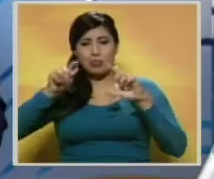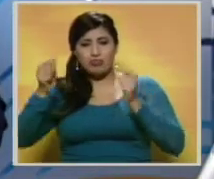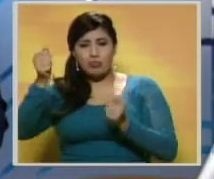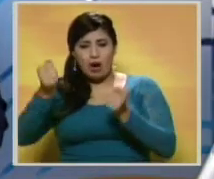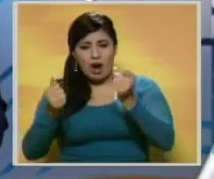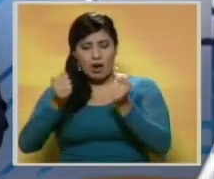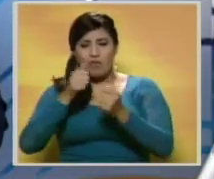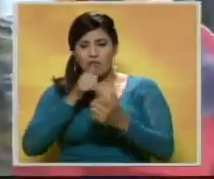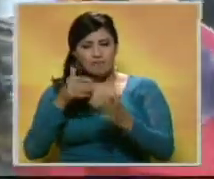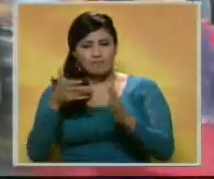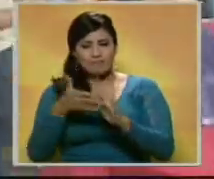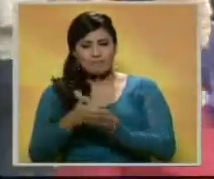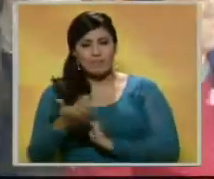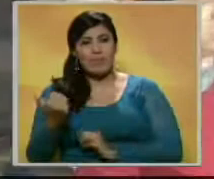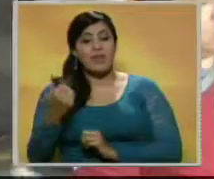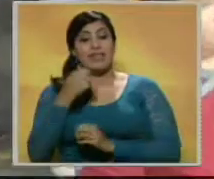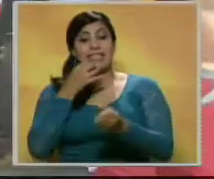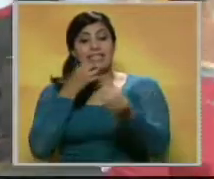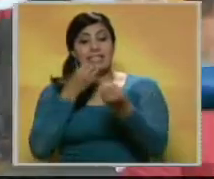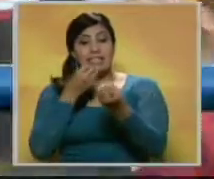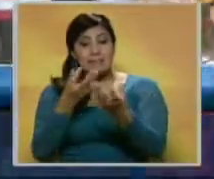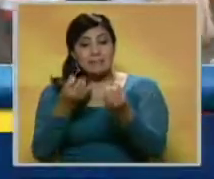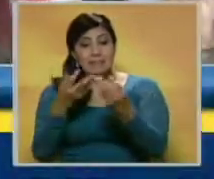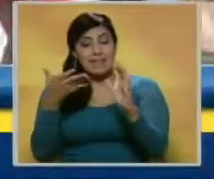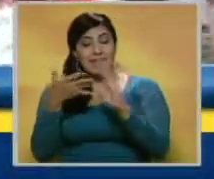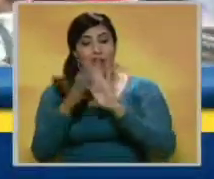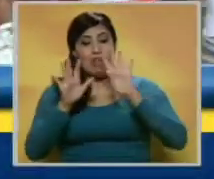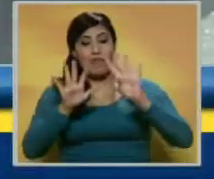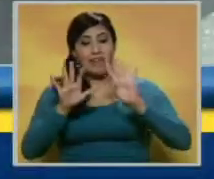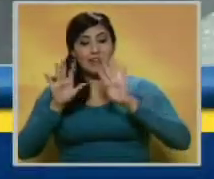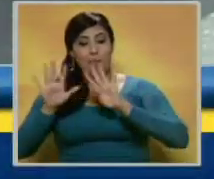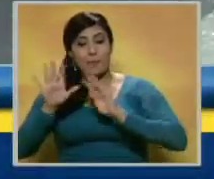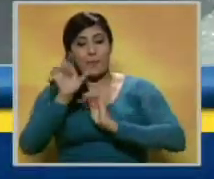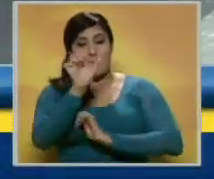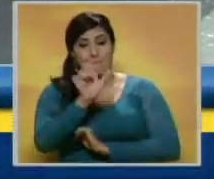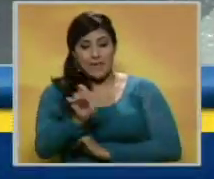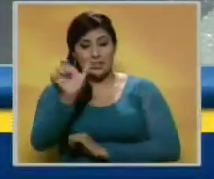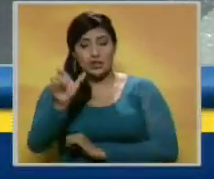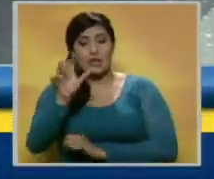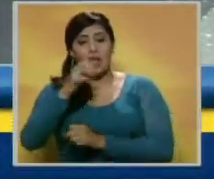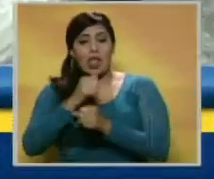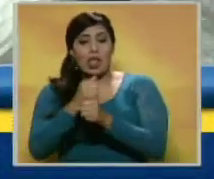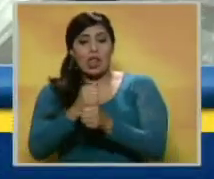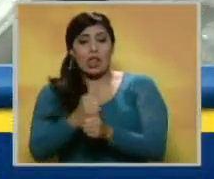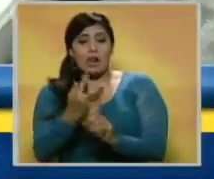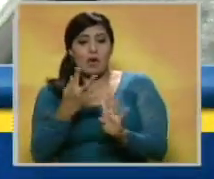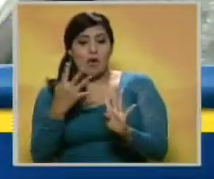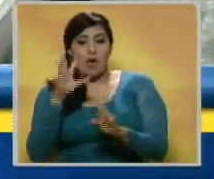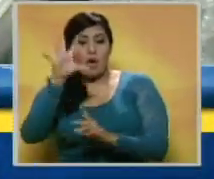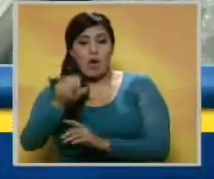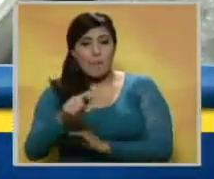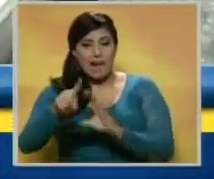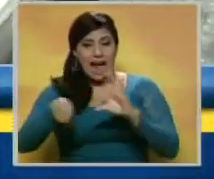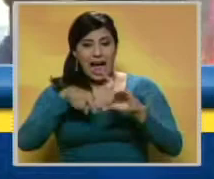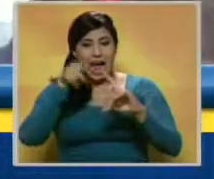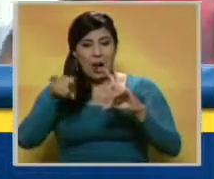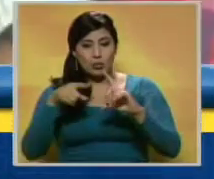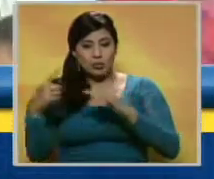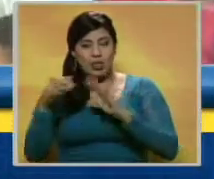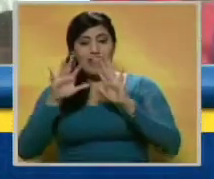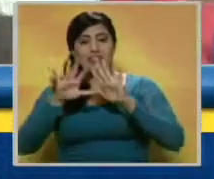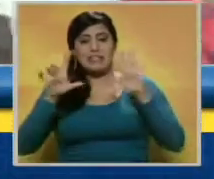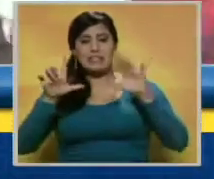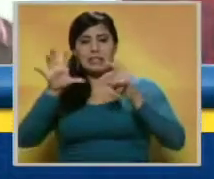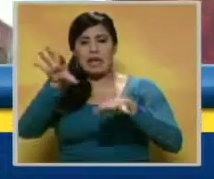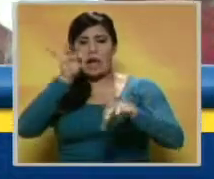Delgado con la información. Explicando que de una lista de 99 personas a la espera de poder adquirir cauchos para sus vehículos, solo 17